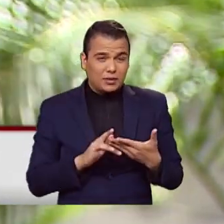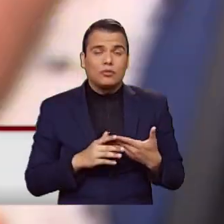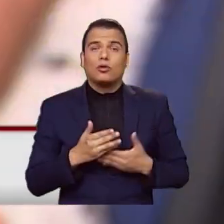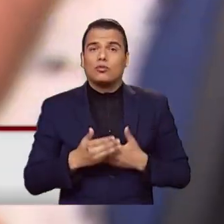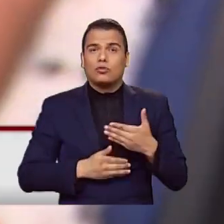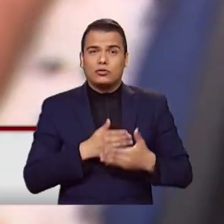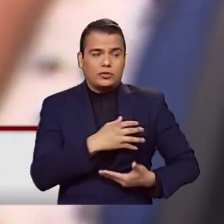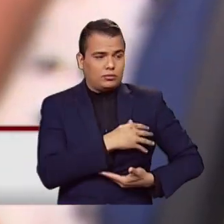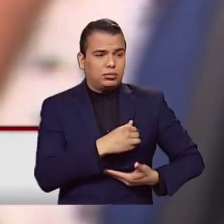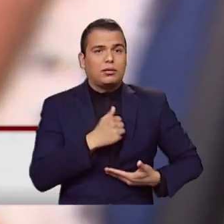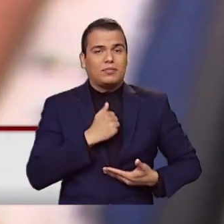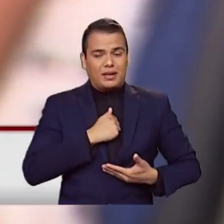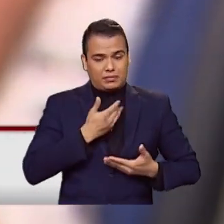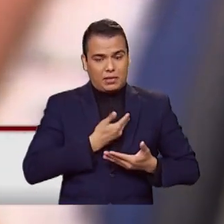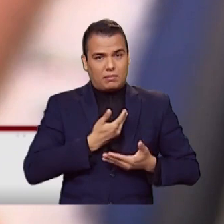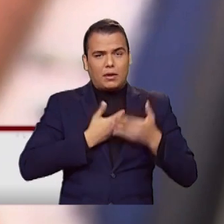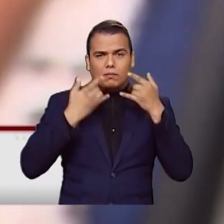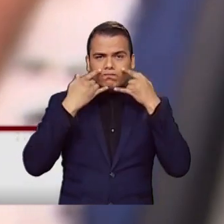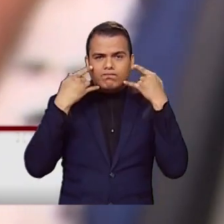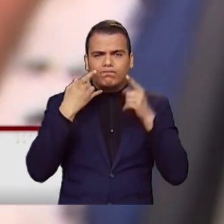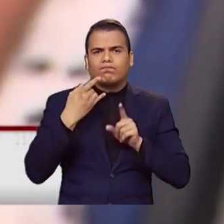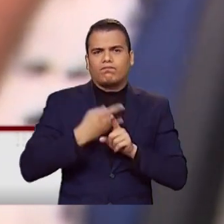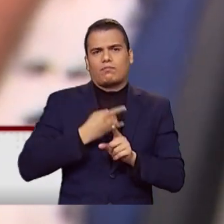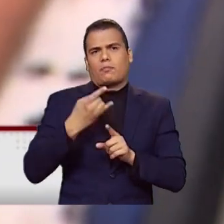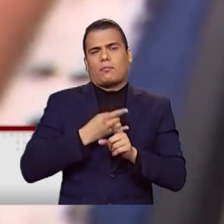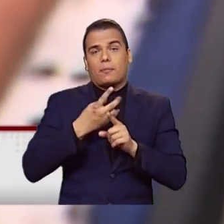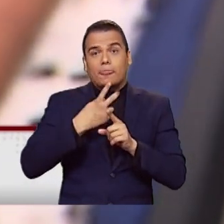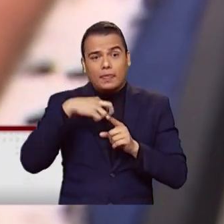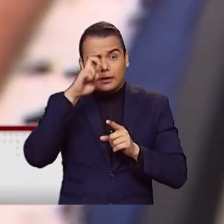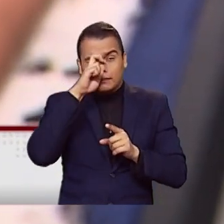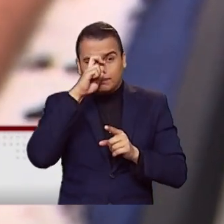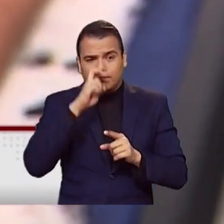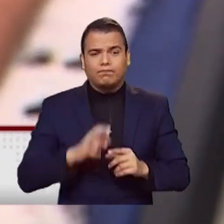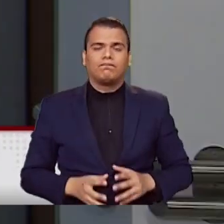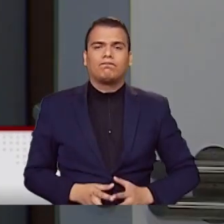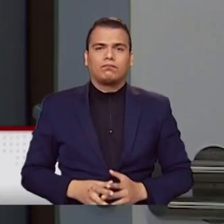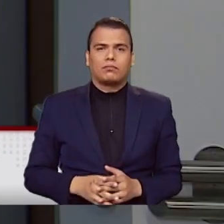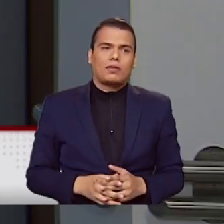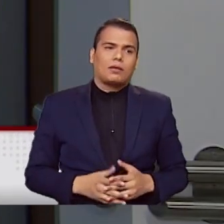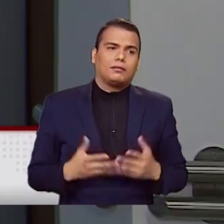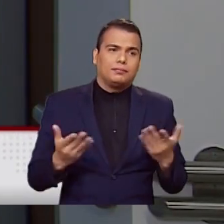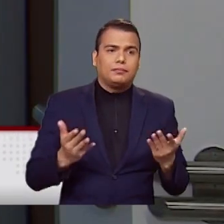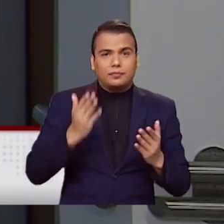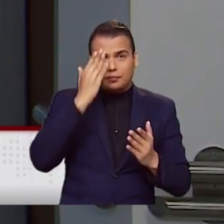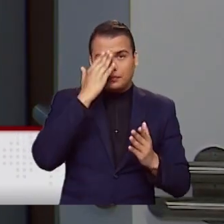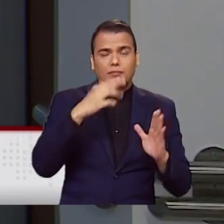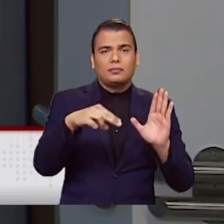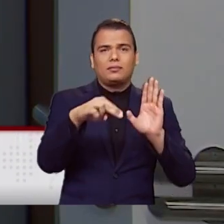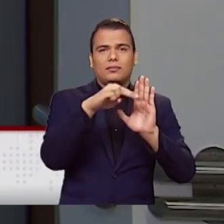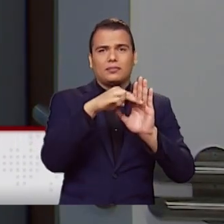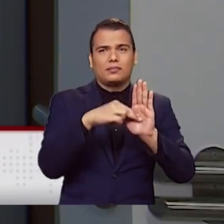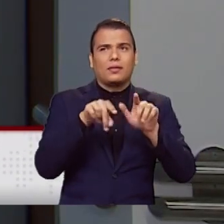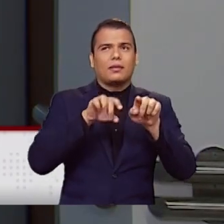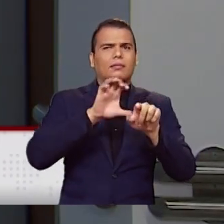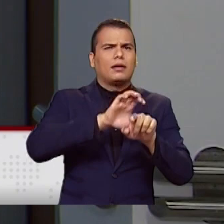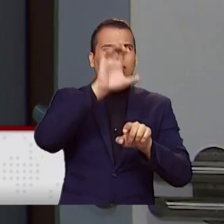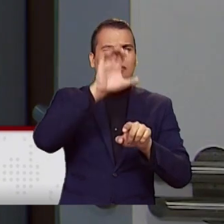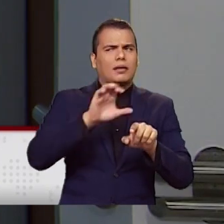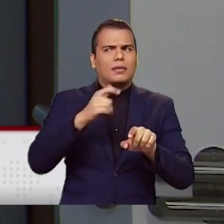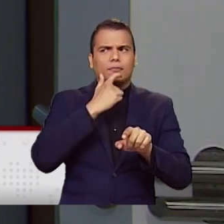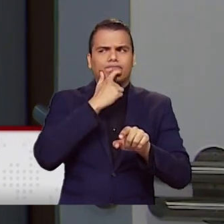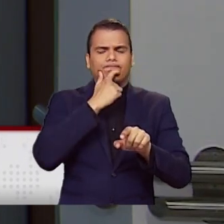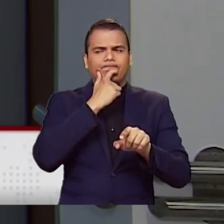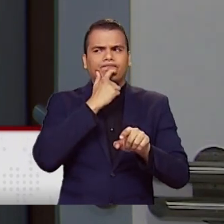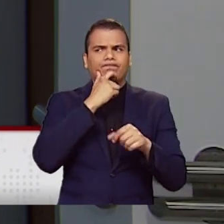proceso de la lactancia. Por ello hay que extremar protocolos de atención. Seguramente los protocolos de todos los países comenzarán a mirar con un poquito